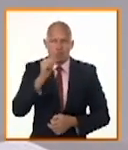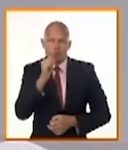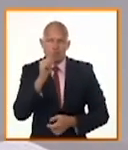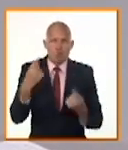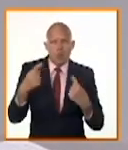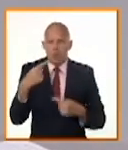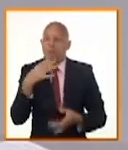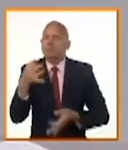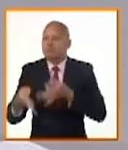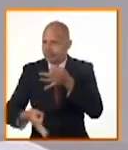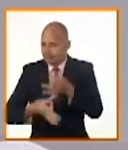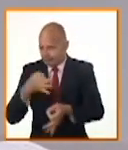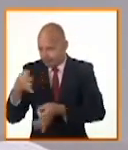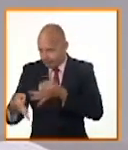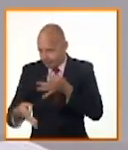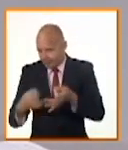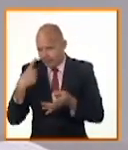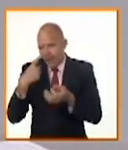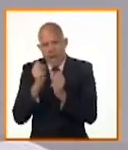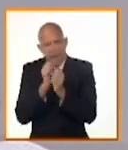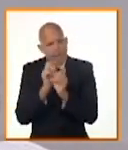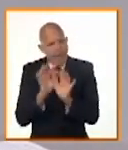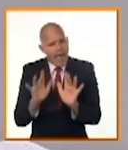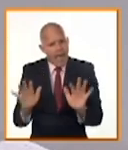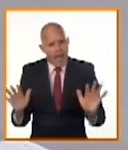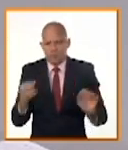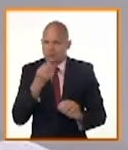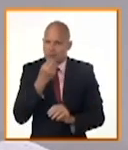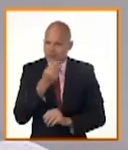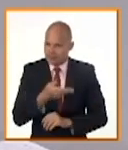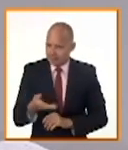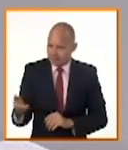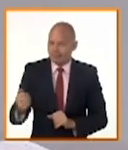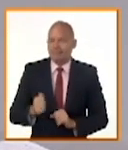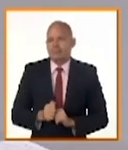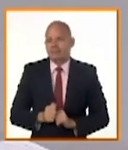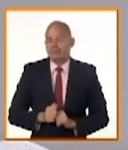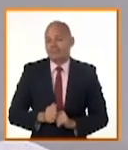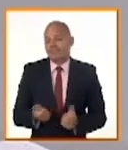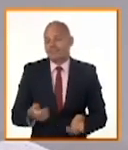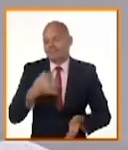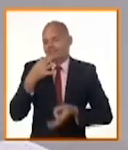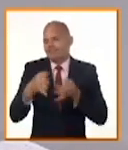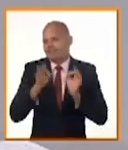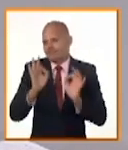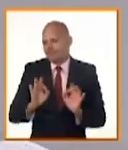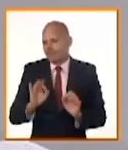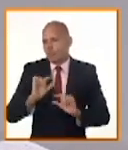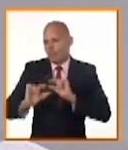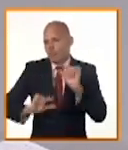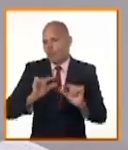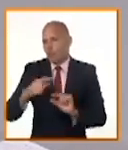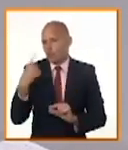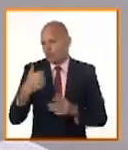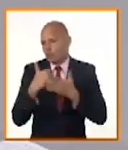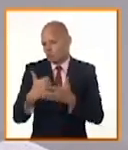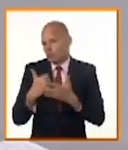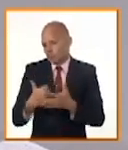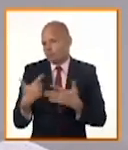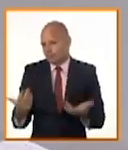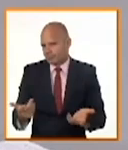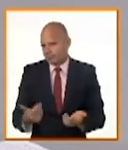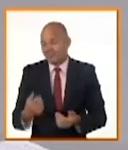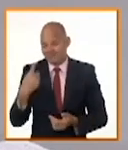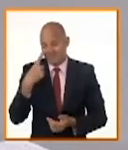ofrece nuestra banca Revolucionaria con las posibilidades que tenemos con la infraestructura que tenemos ponerla en servicio estamos hablando de algo que en el mundo